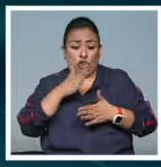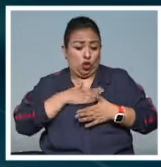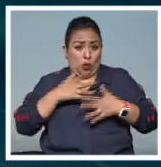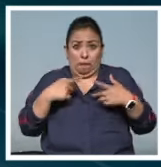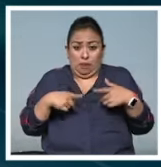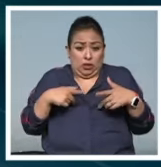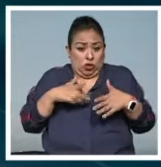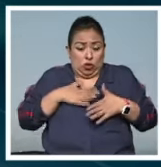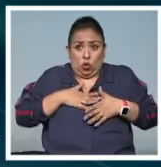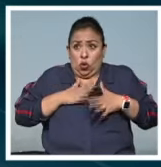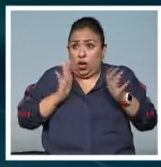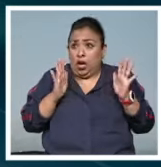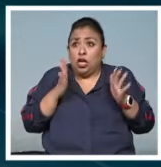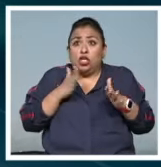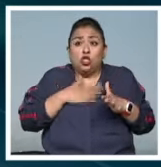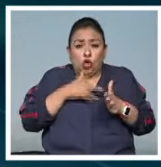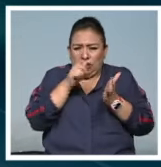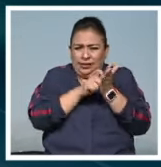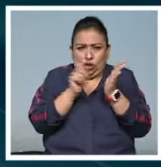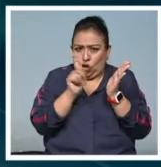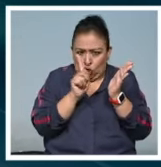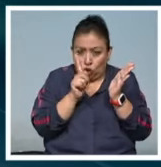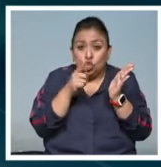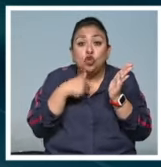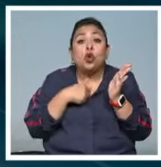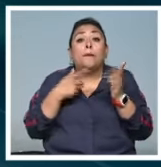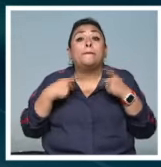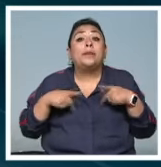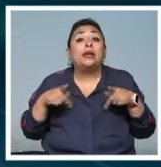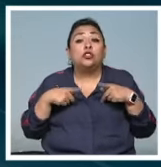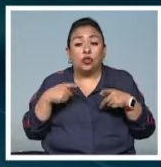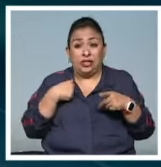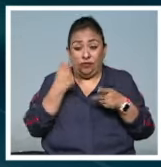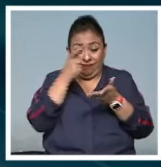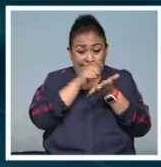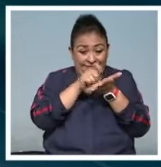ciudadano, no soy yo como escritor. Cuando yo escribo,